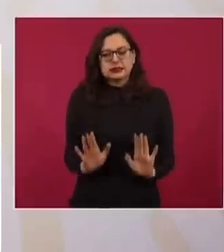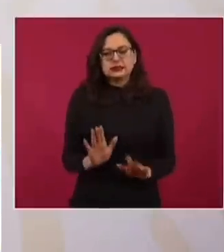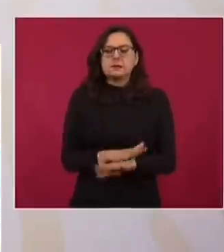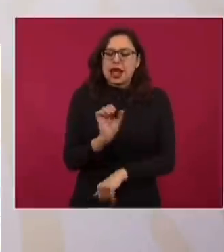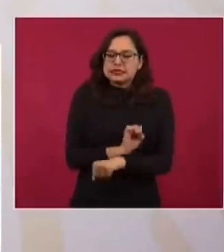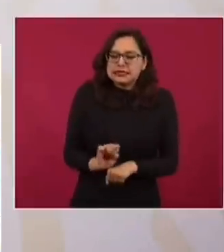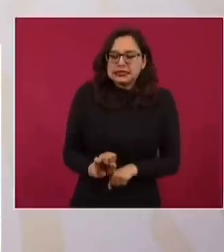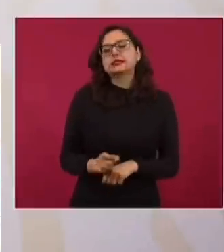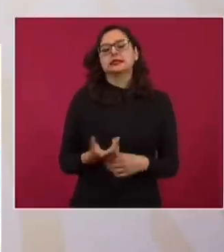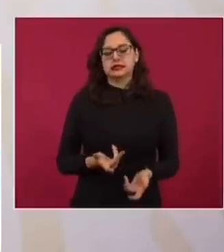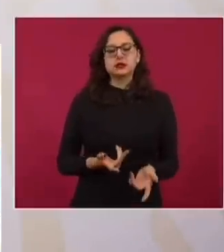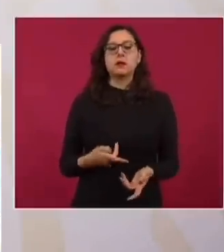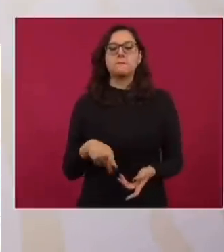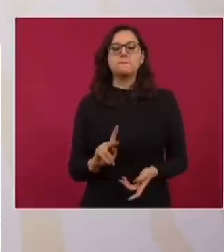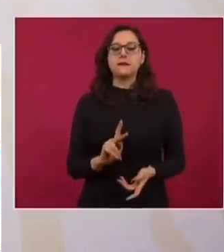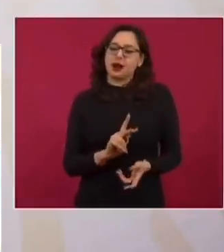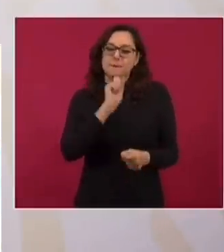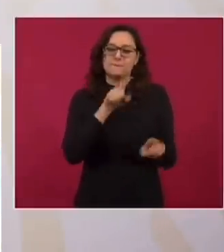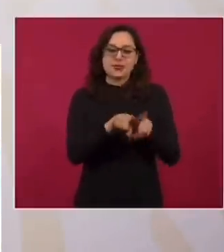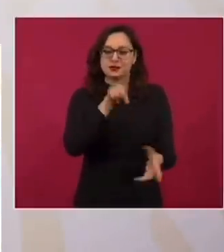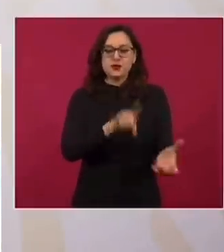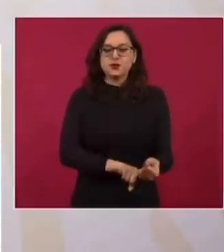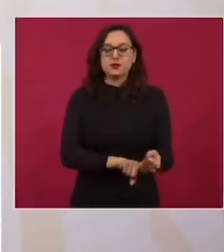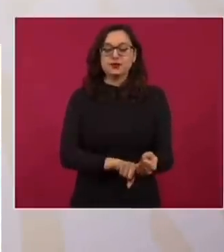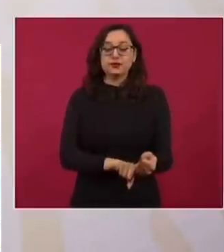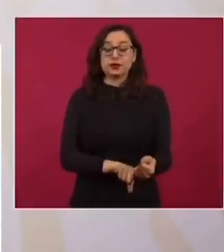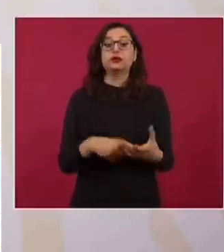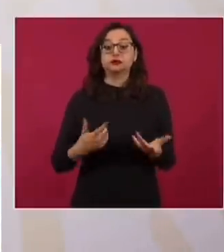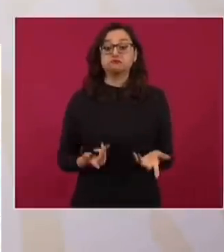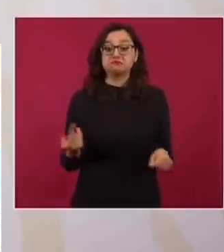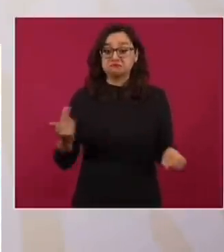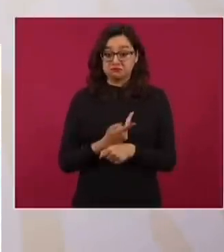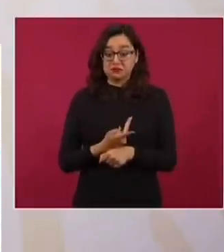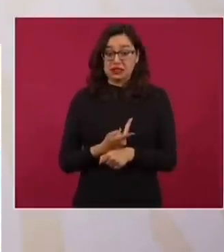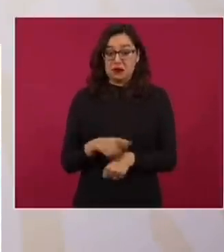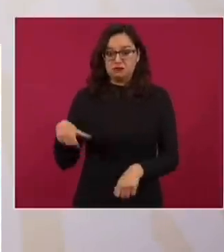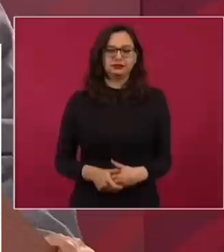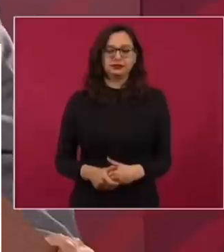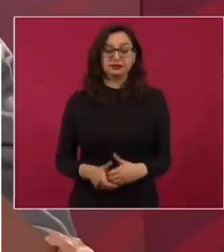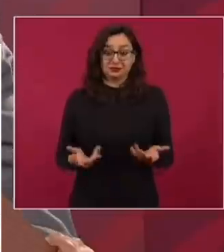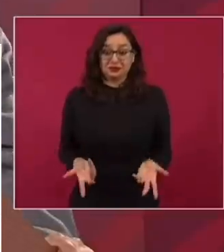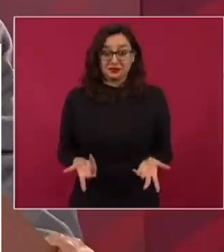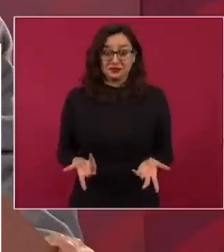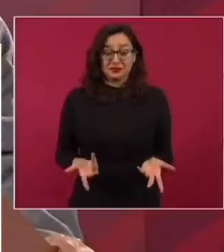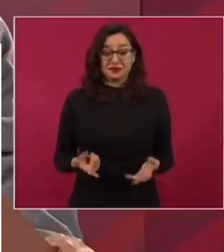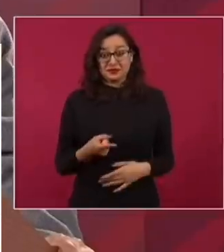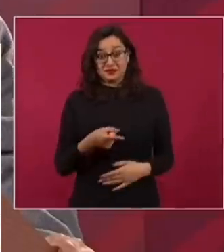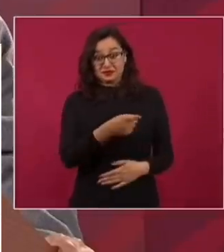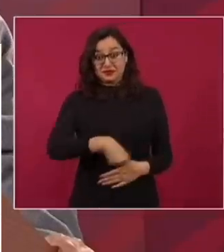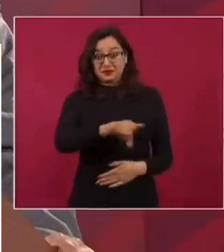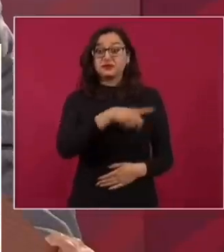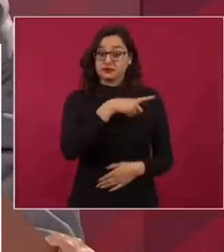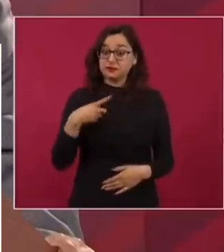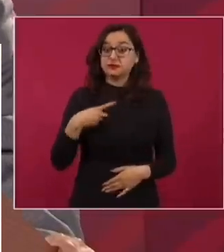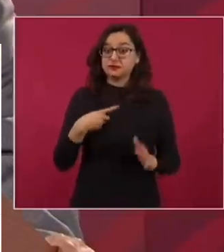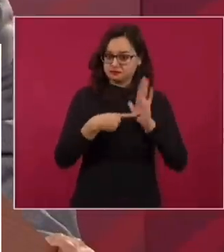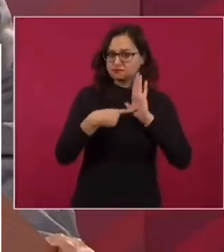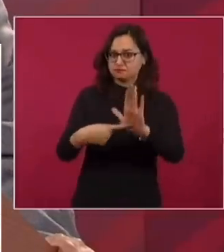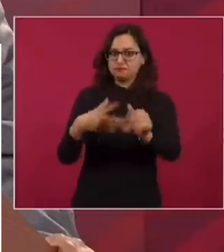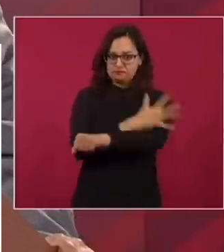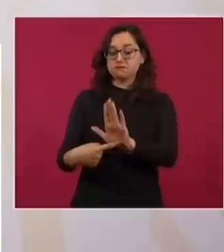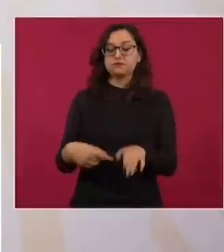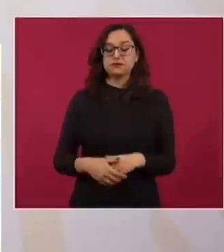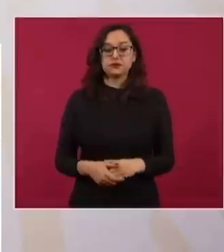más sutiles, pero por eso mismo quizá ganan mucho más. Y ellos deberían de dar a conocer cuánto